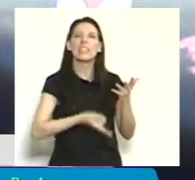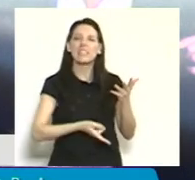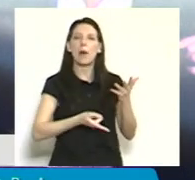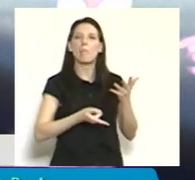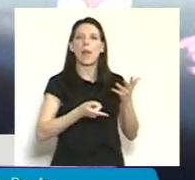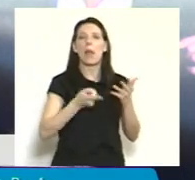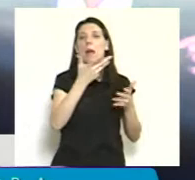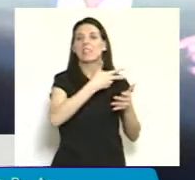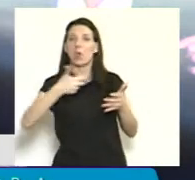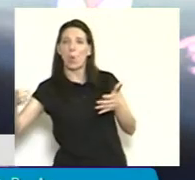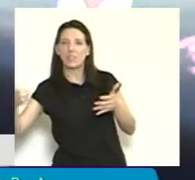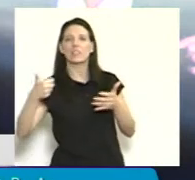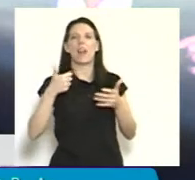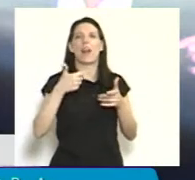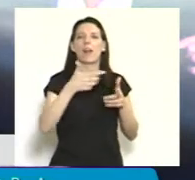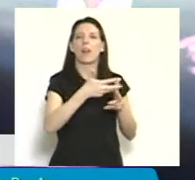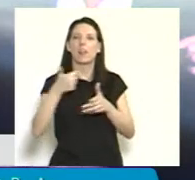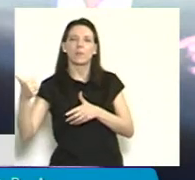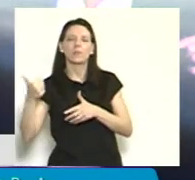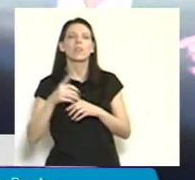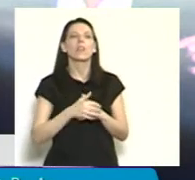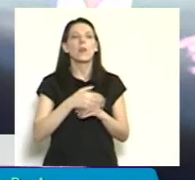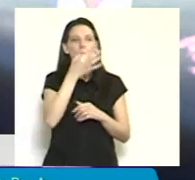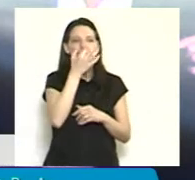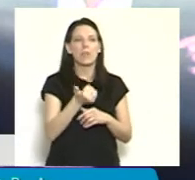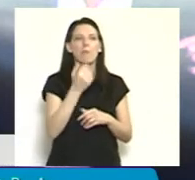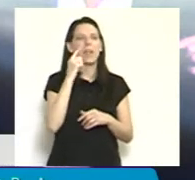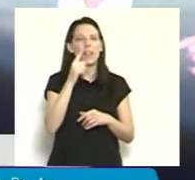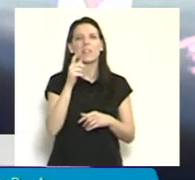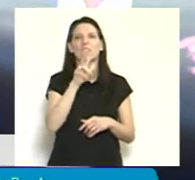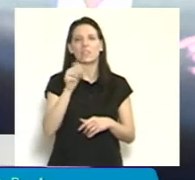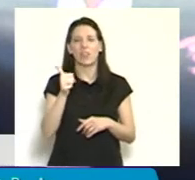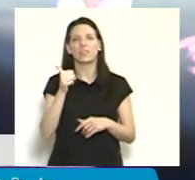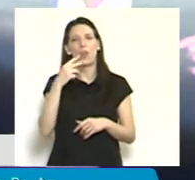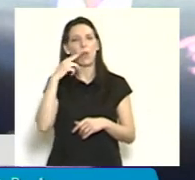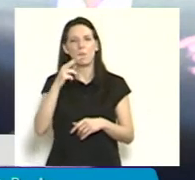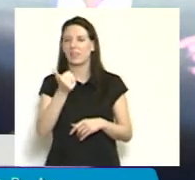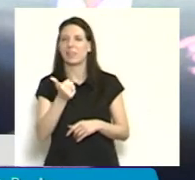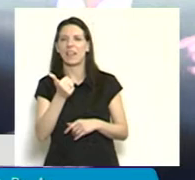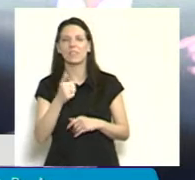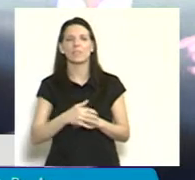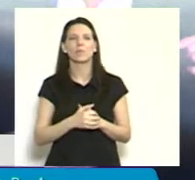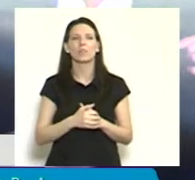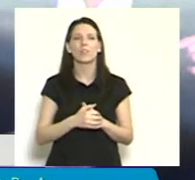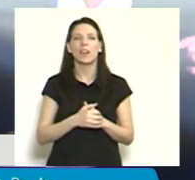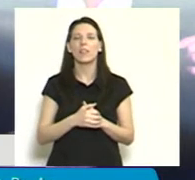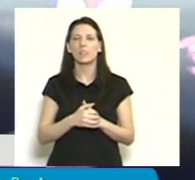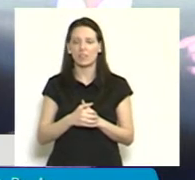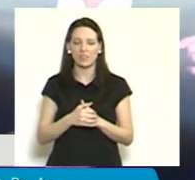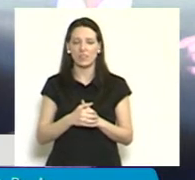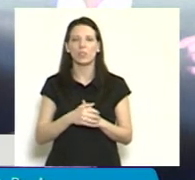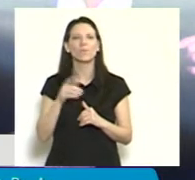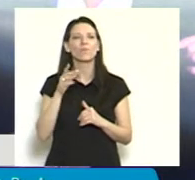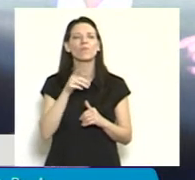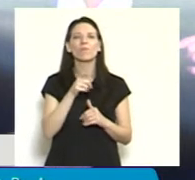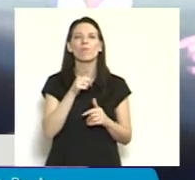y Decomisados, la 26.138 del año 2006, que aprueba el Protocolo contra la fabricación y el